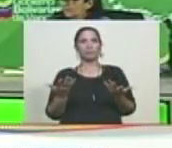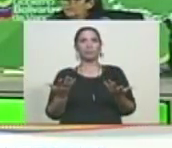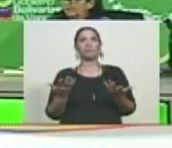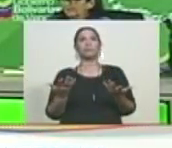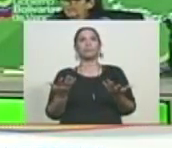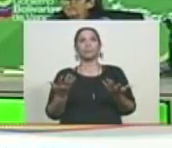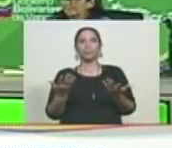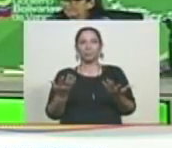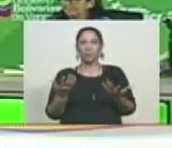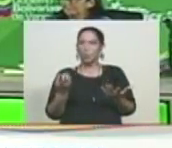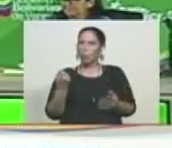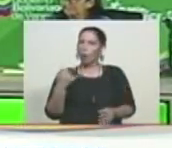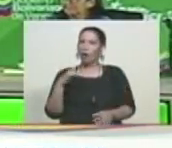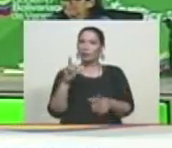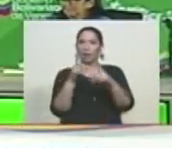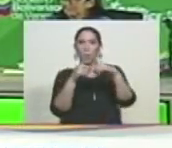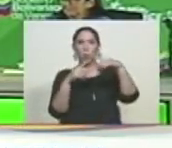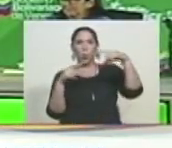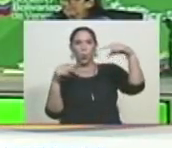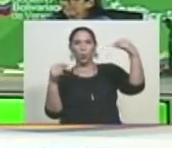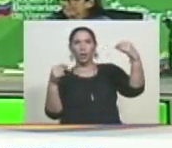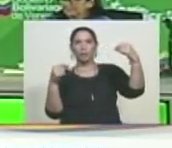¿Cuántas lunas han pasado?